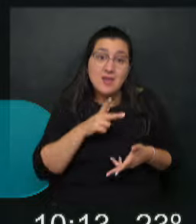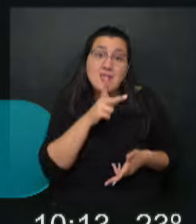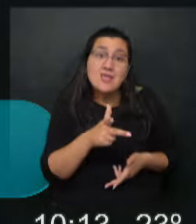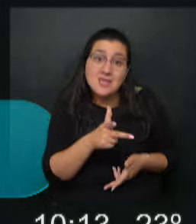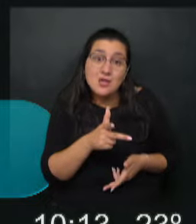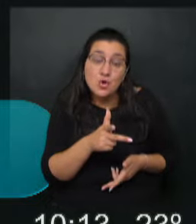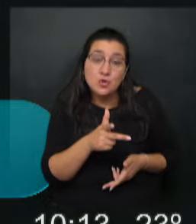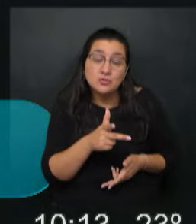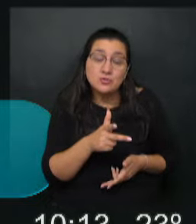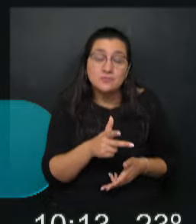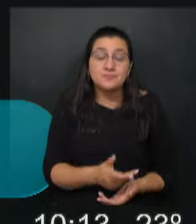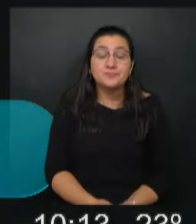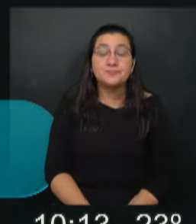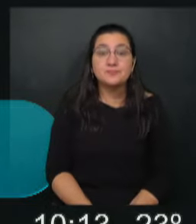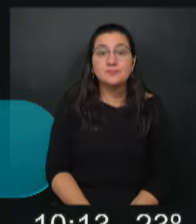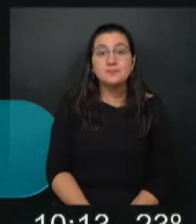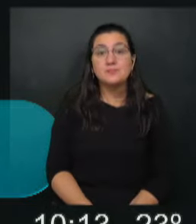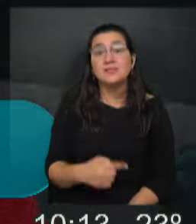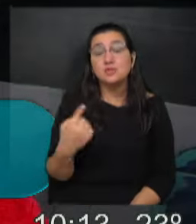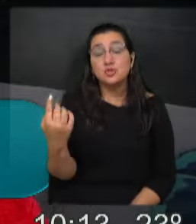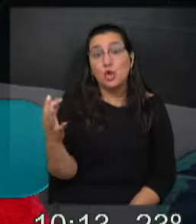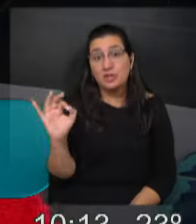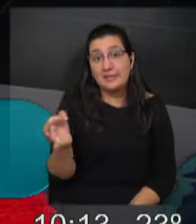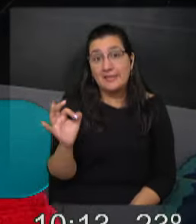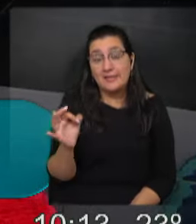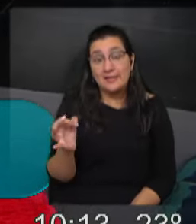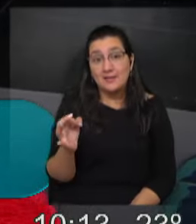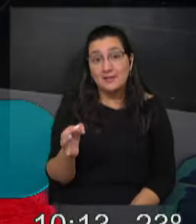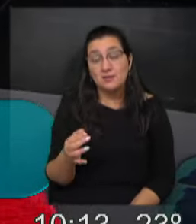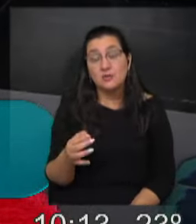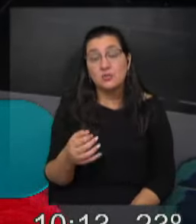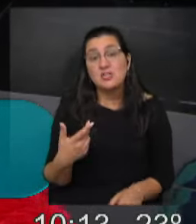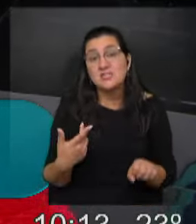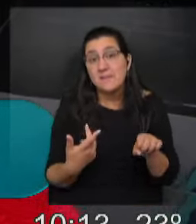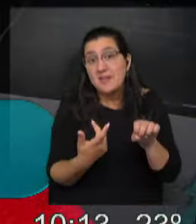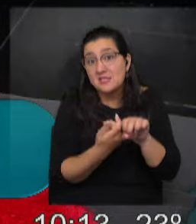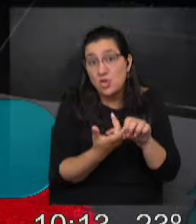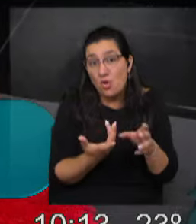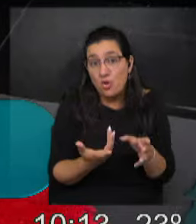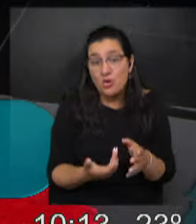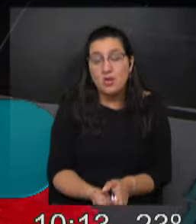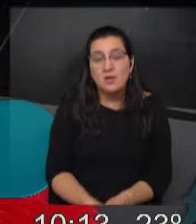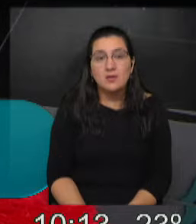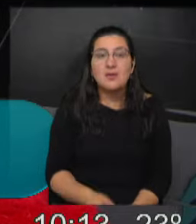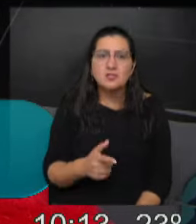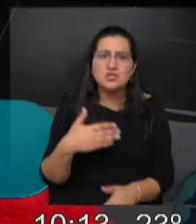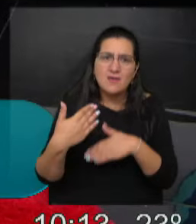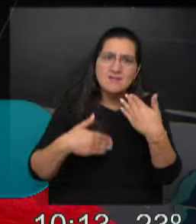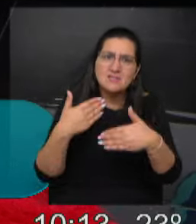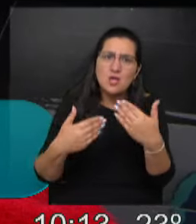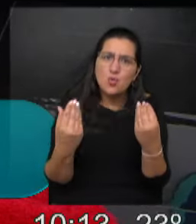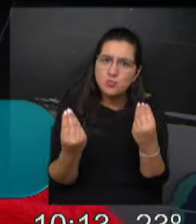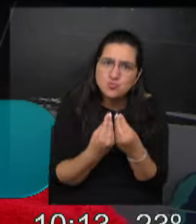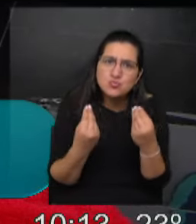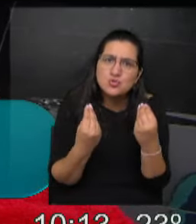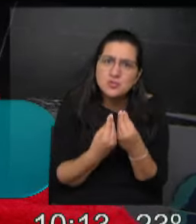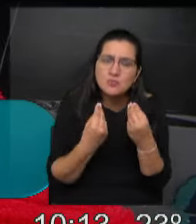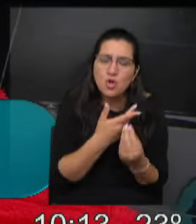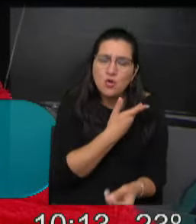subvencionados por la salud pública. Entonces, creo que en esa agenda de derechos que se ha avanzado mucho durante los gobiernos del Frente Amplio,